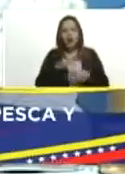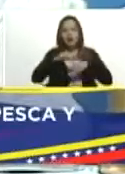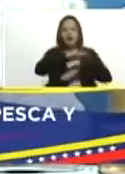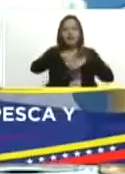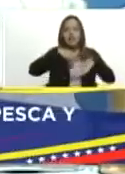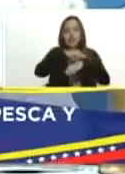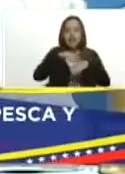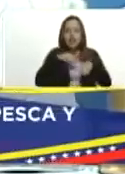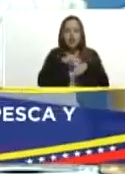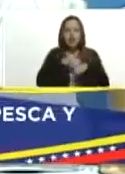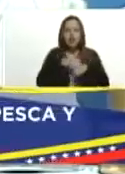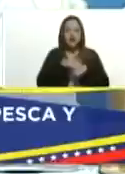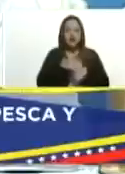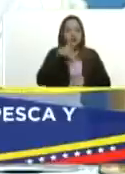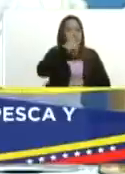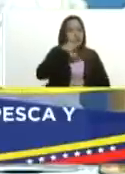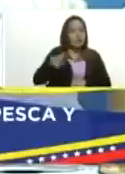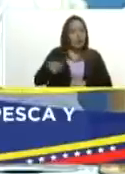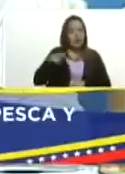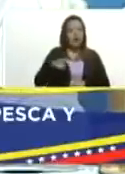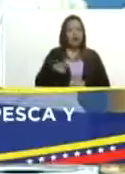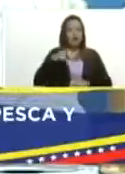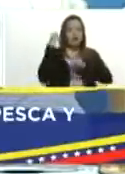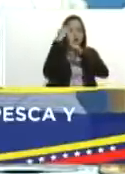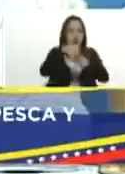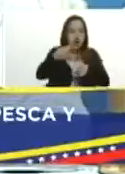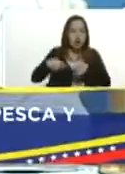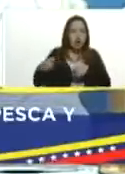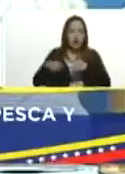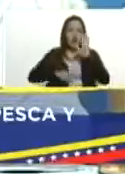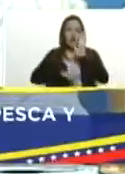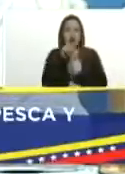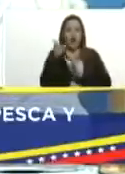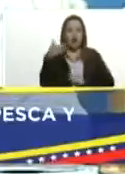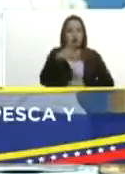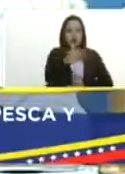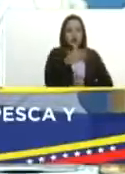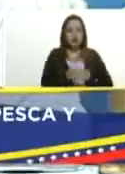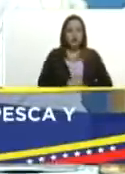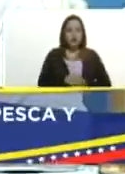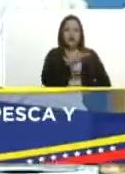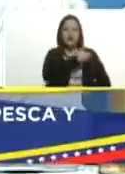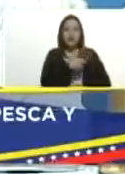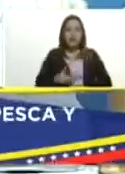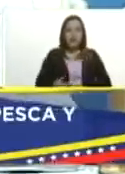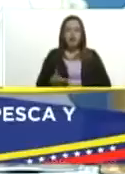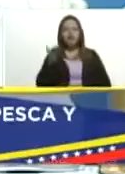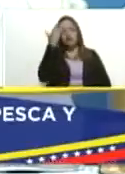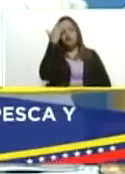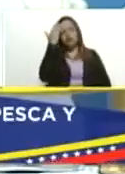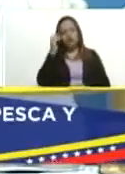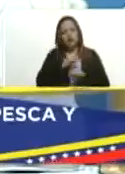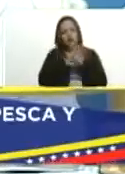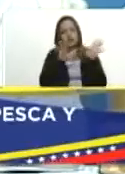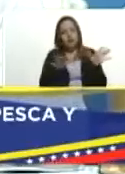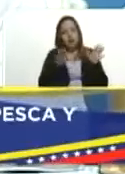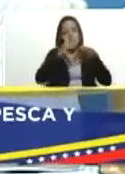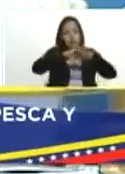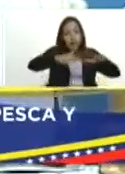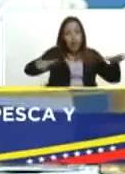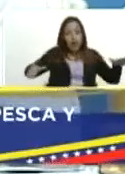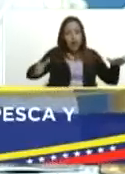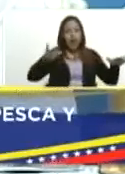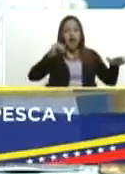Ministerio del Poder Popular para la Pesca y la Acuicultura. Presidente, es sabido pues que el mar es